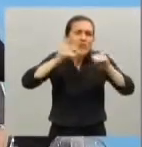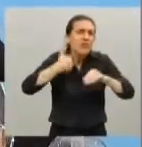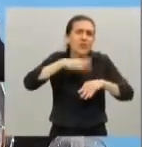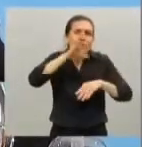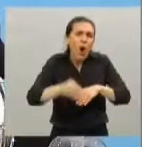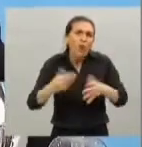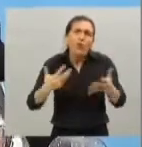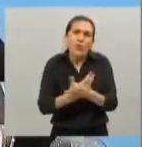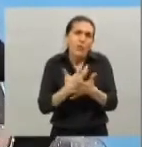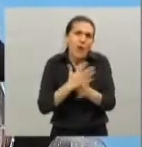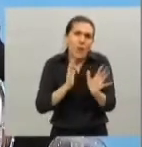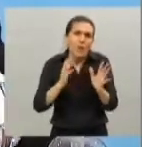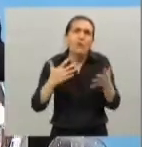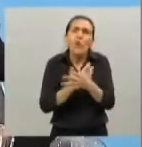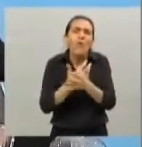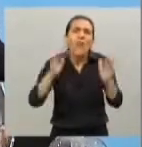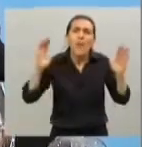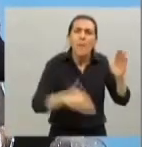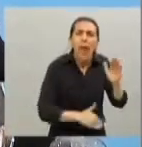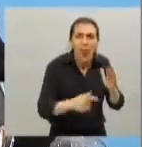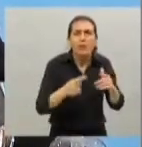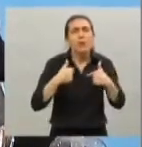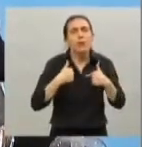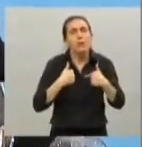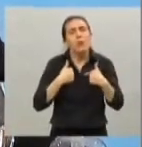entre comillas, de la mejor manera posible. Bien.